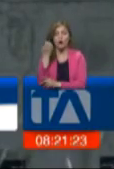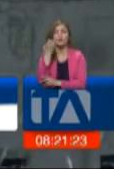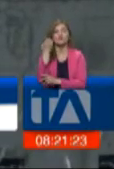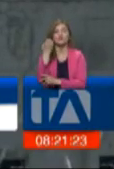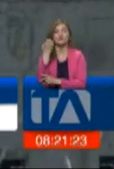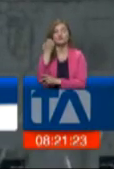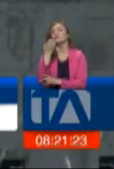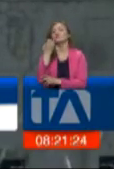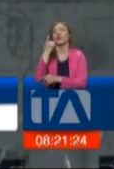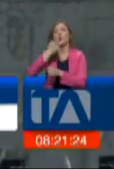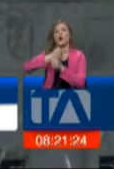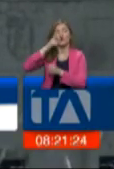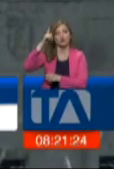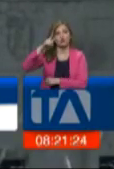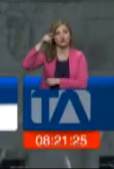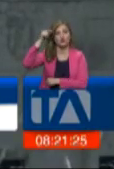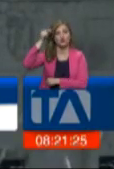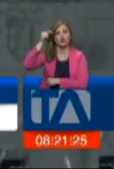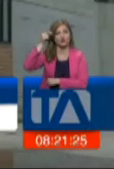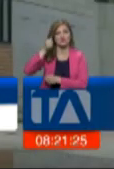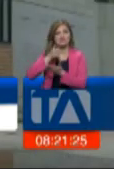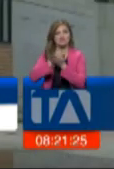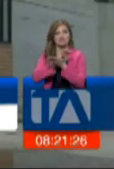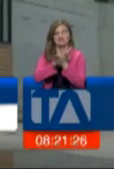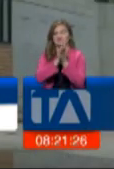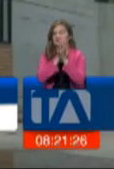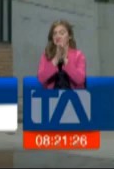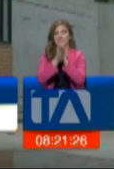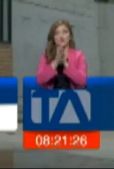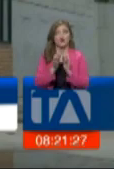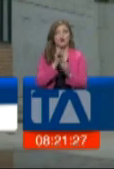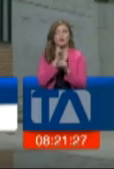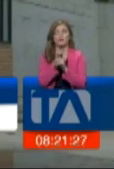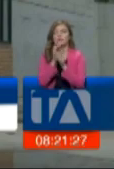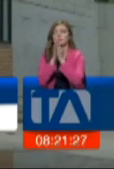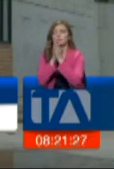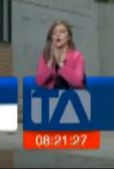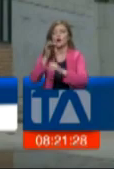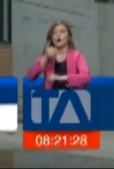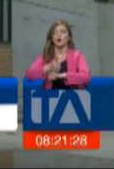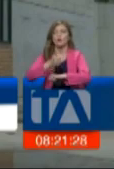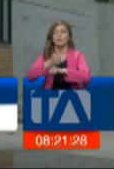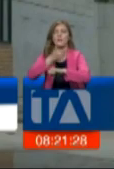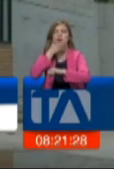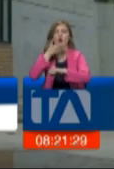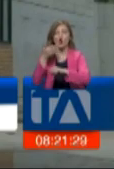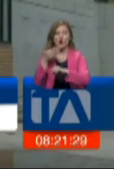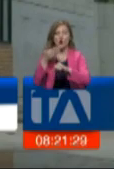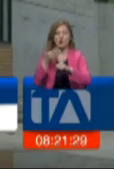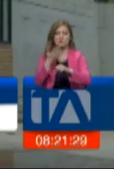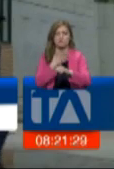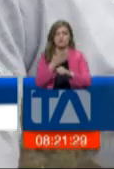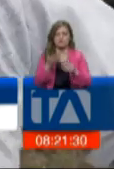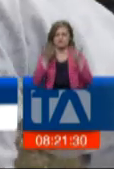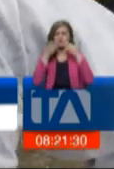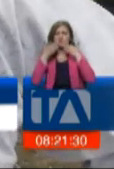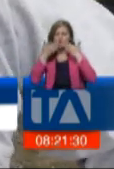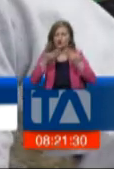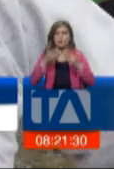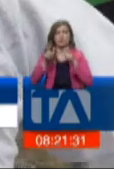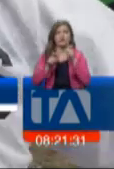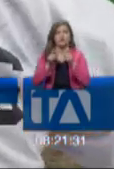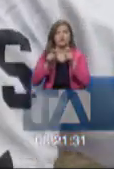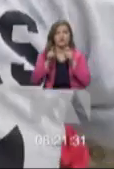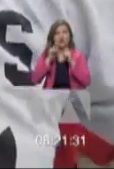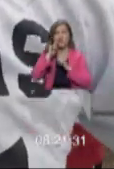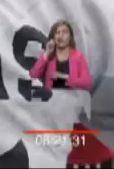carcelario, dispuesta desde el gobierno, no está ayudando, dicen. Por ello piden a las autoridades un mejor trato para los internos. Gritan